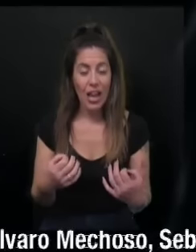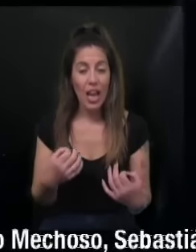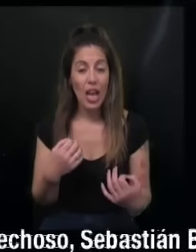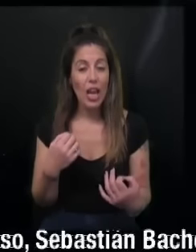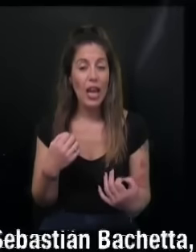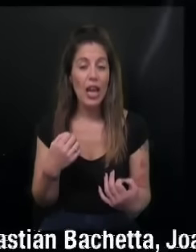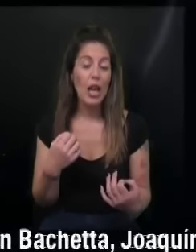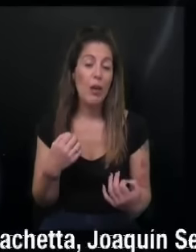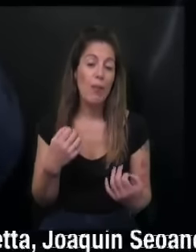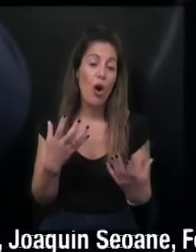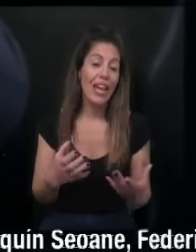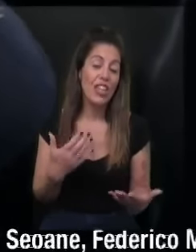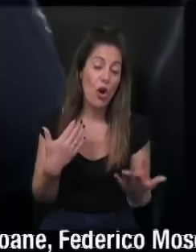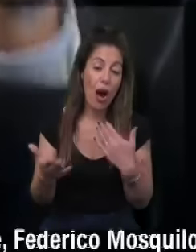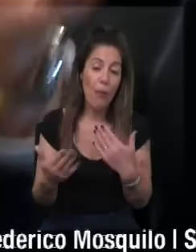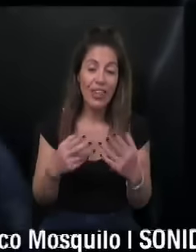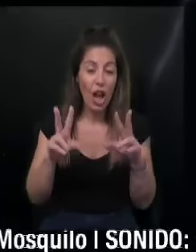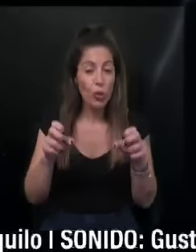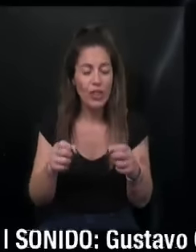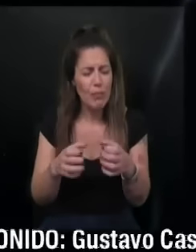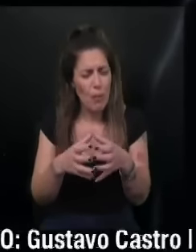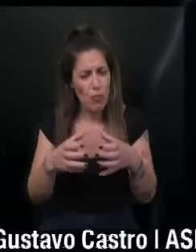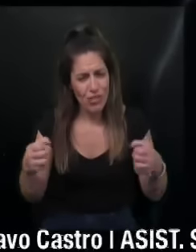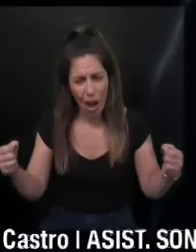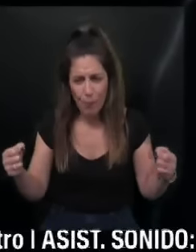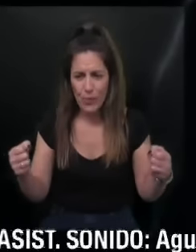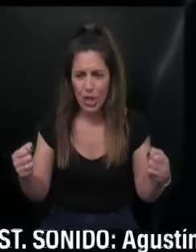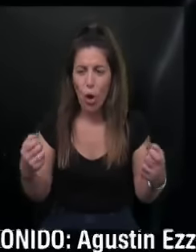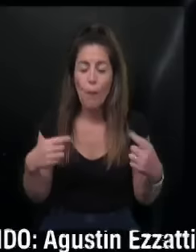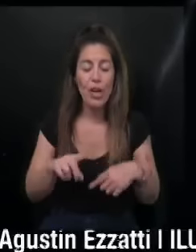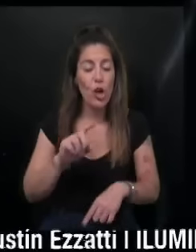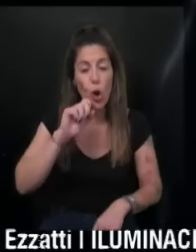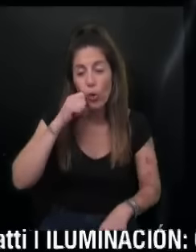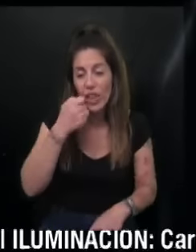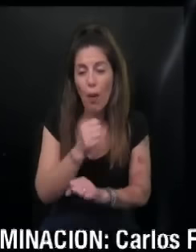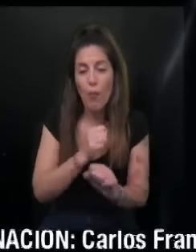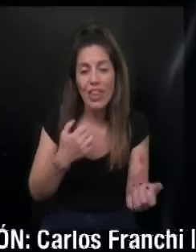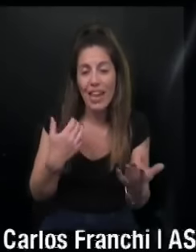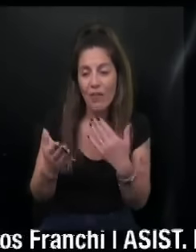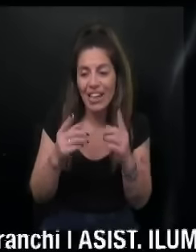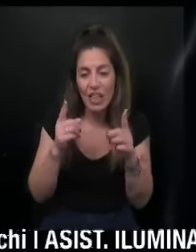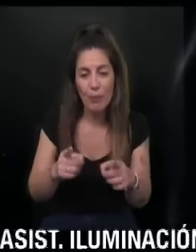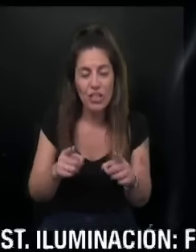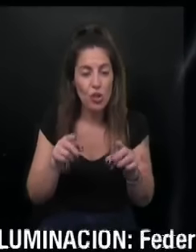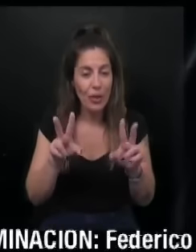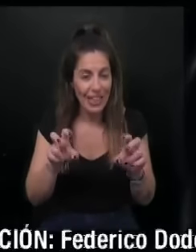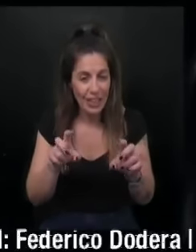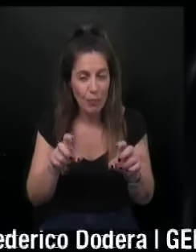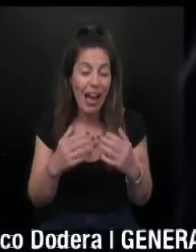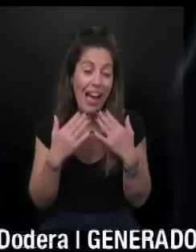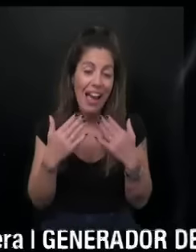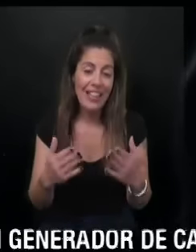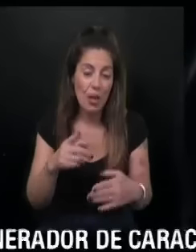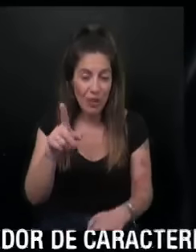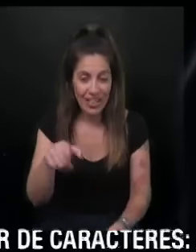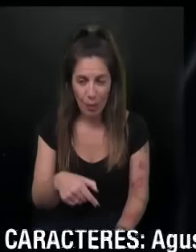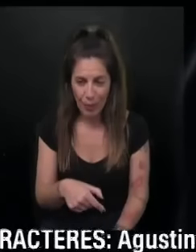abordar un tema muy muy vasto muy amplio Pero bueno nos gustaba poder conversar también sobre esto agradecerles porque hayan